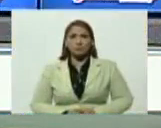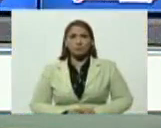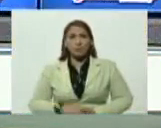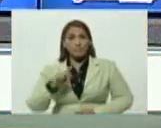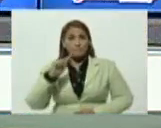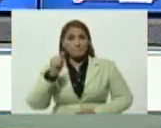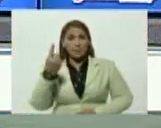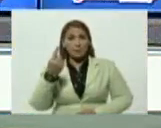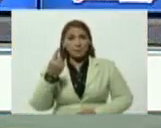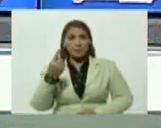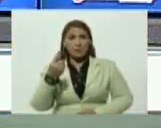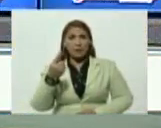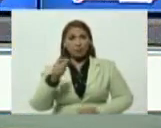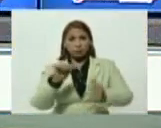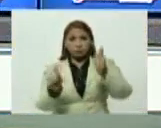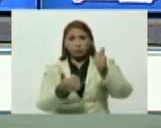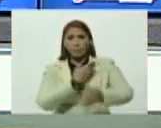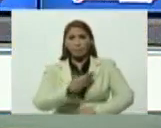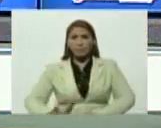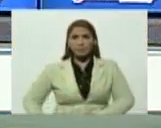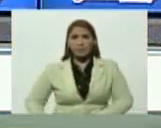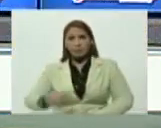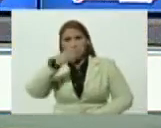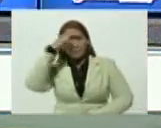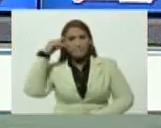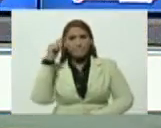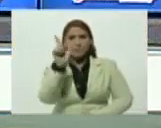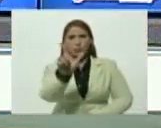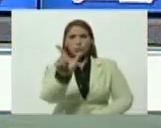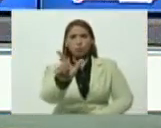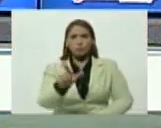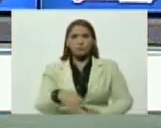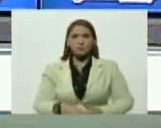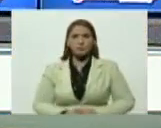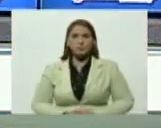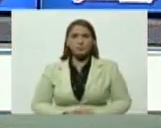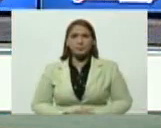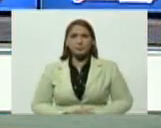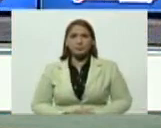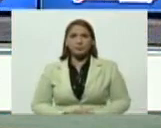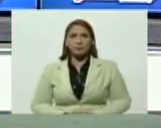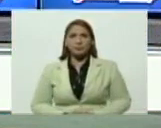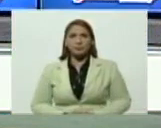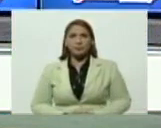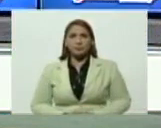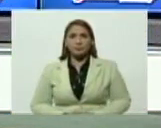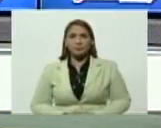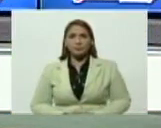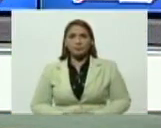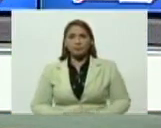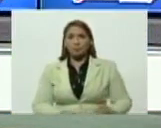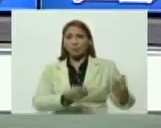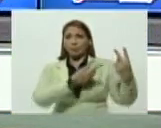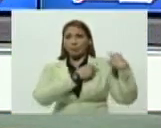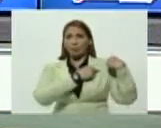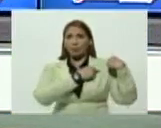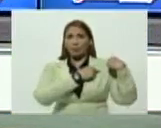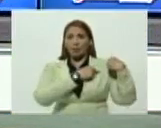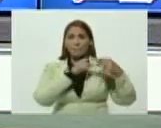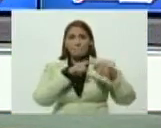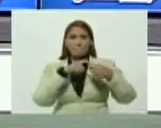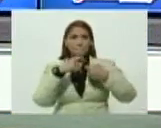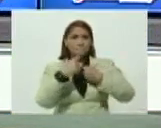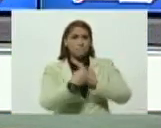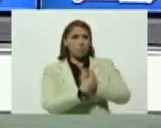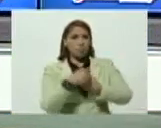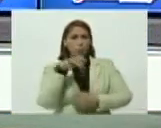primer vicepresidente del Partido Socialista Unido de Venezuela, jefe de la bancada del Polo Patriótico